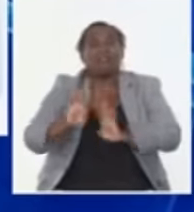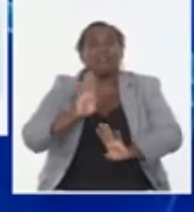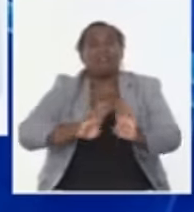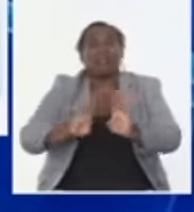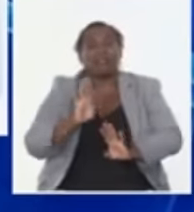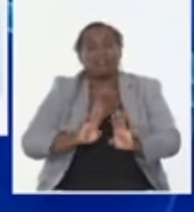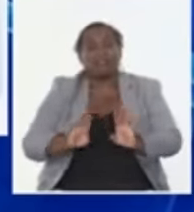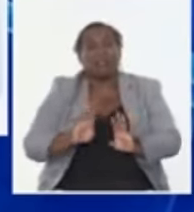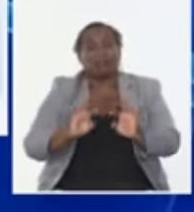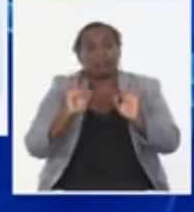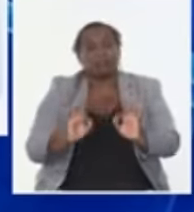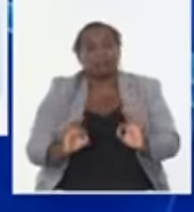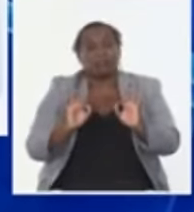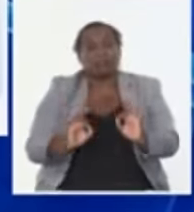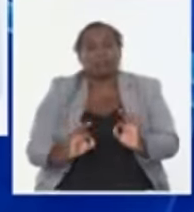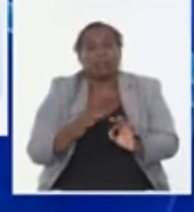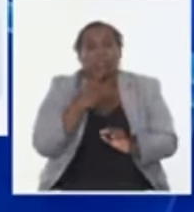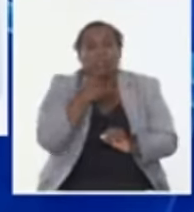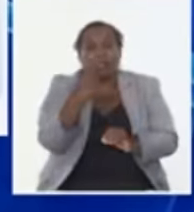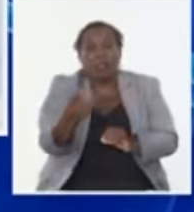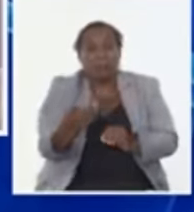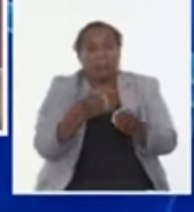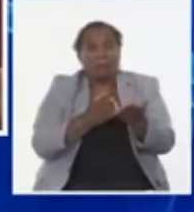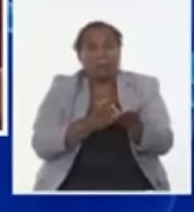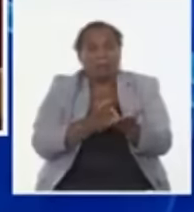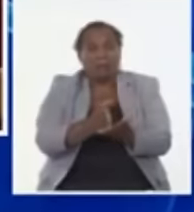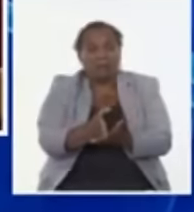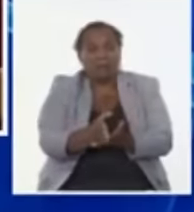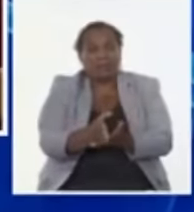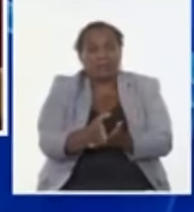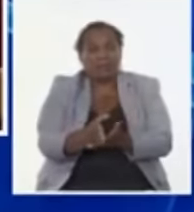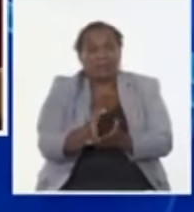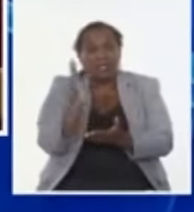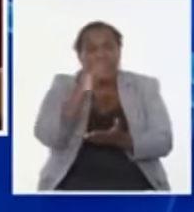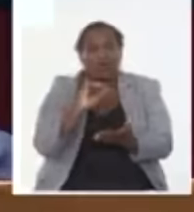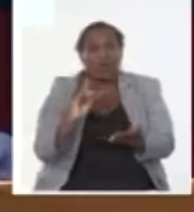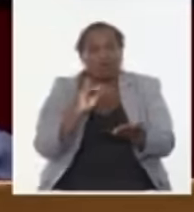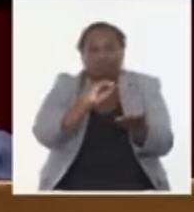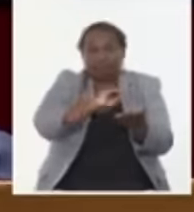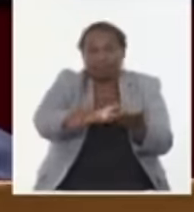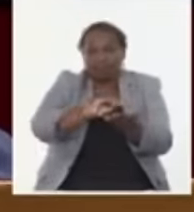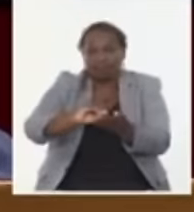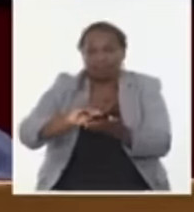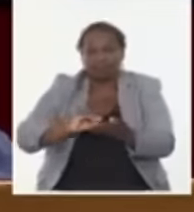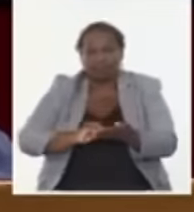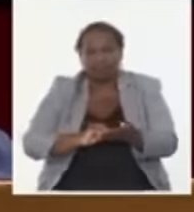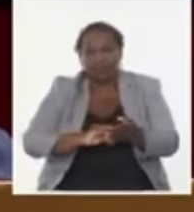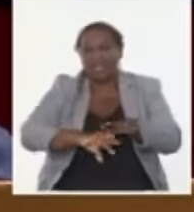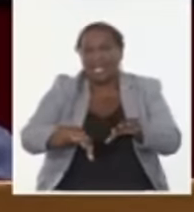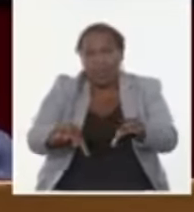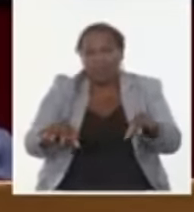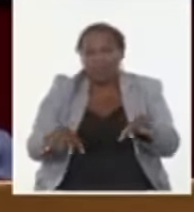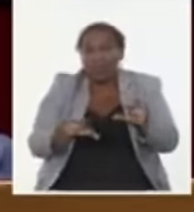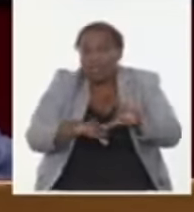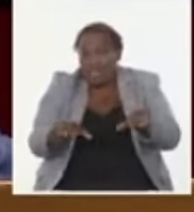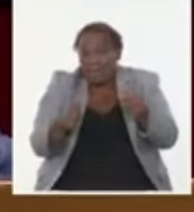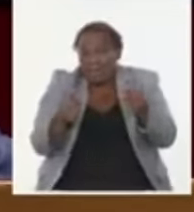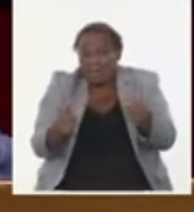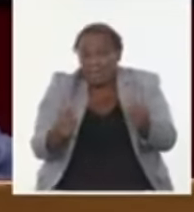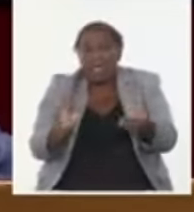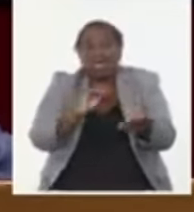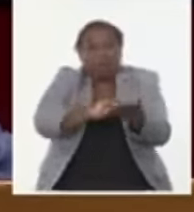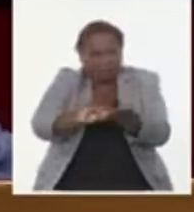dijimos, que es mantener el principio de no implementar nada hasta tanto las condiciones estén